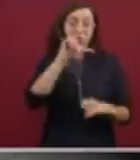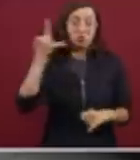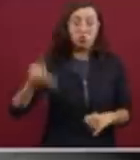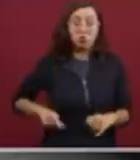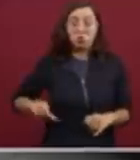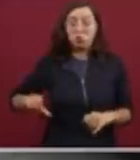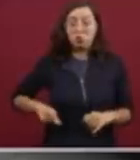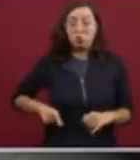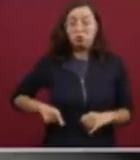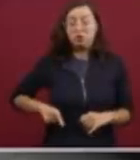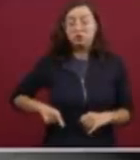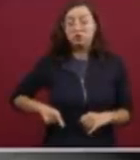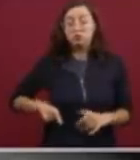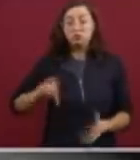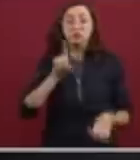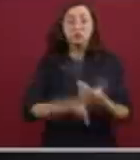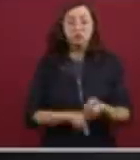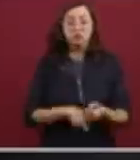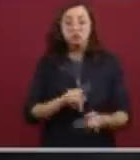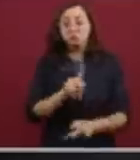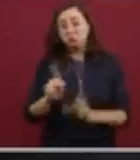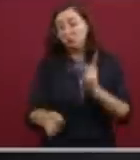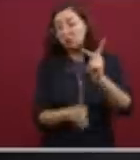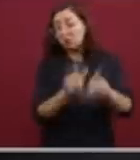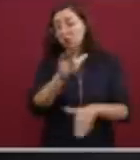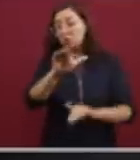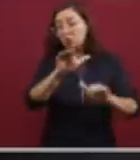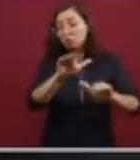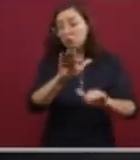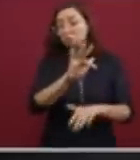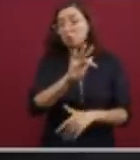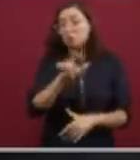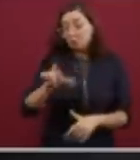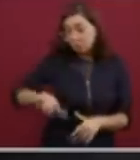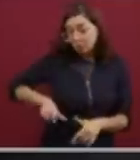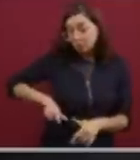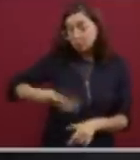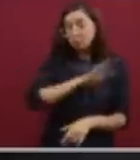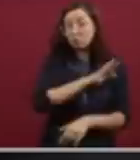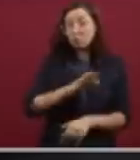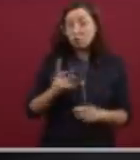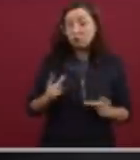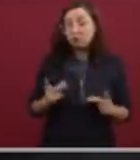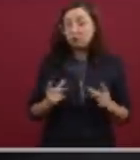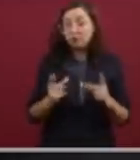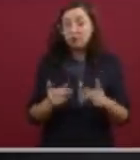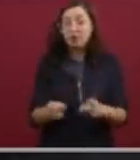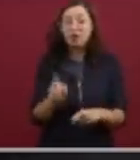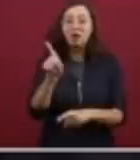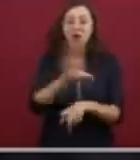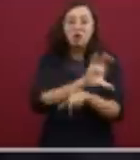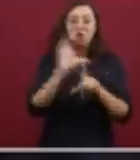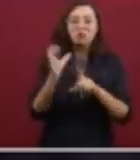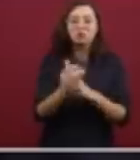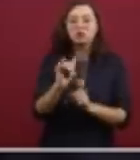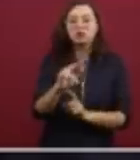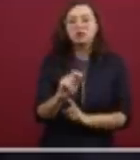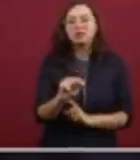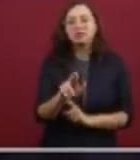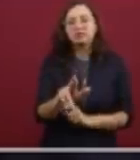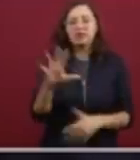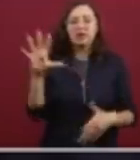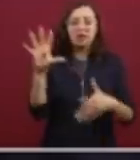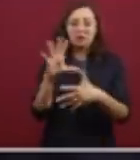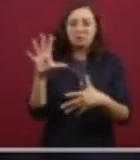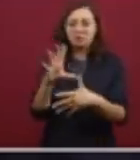preguntas serían si existe la agilidad del Estado para dar respuesta a la Comisión Interamericana, enjuiciar a